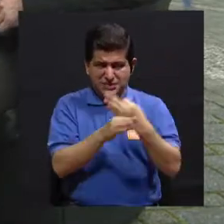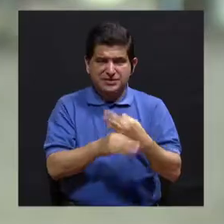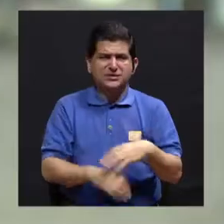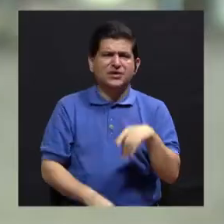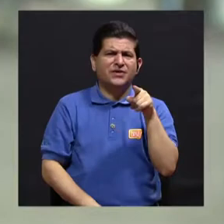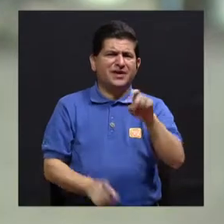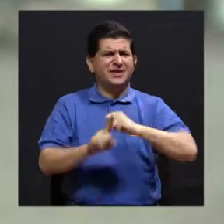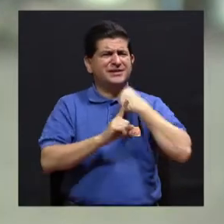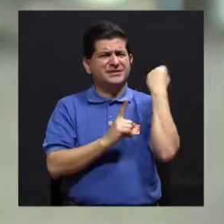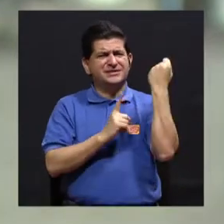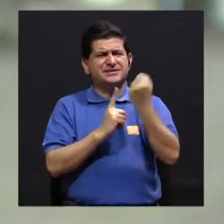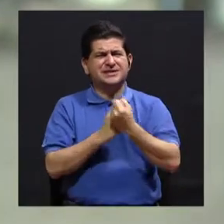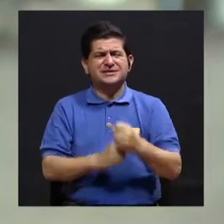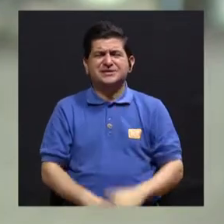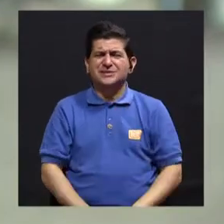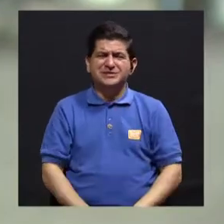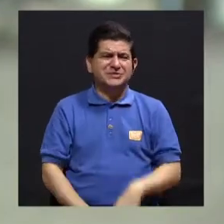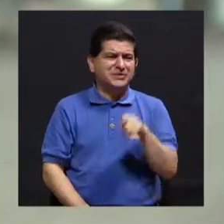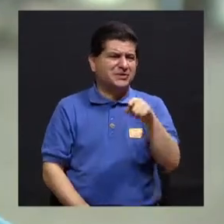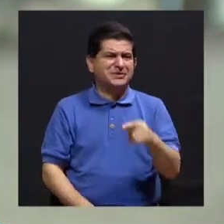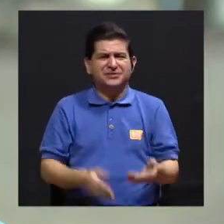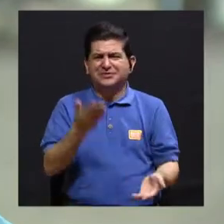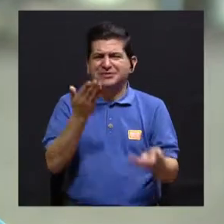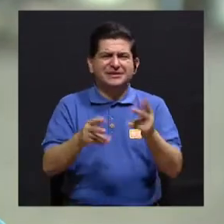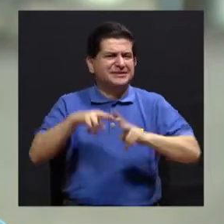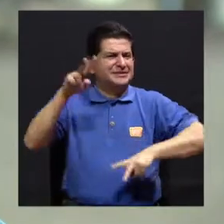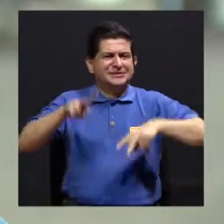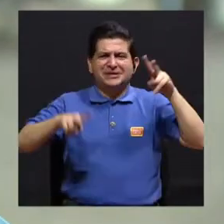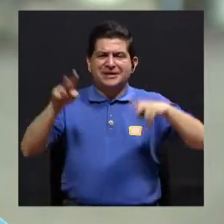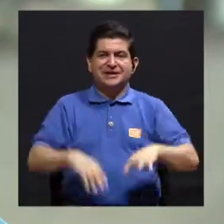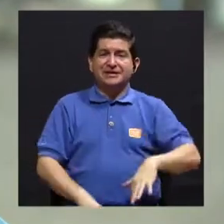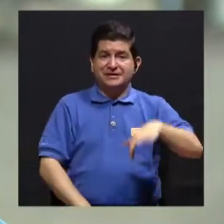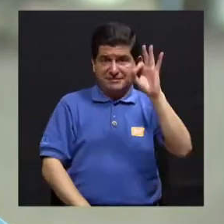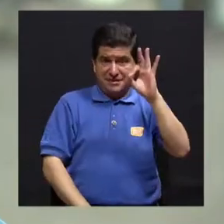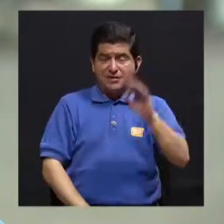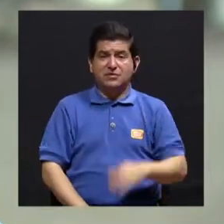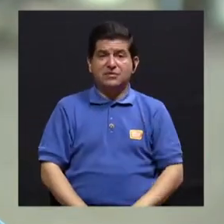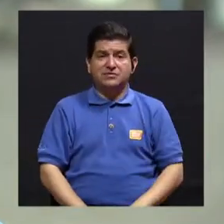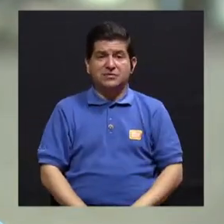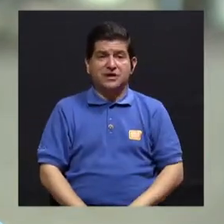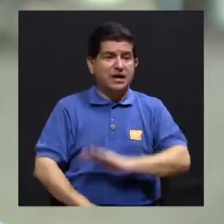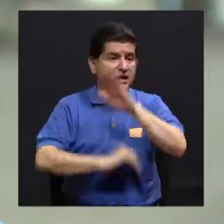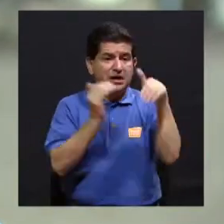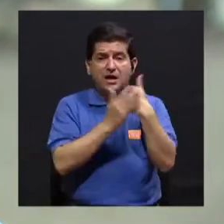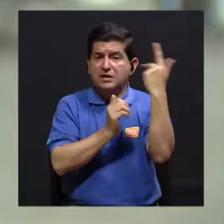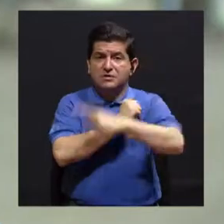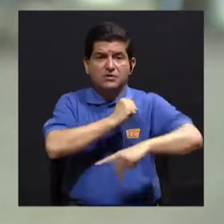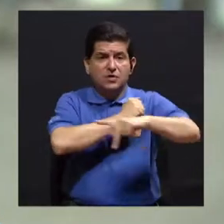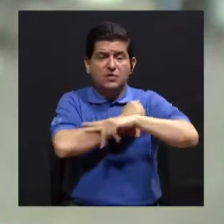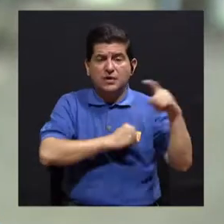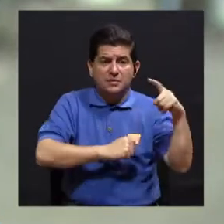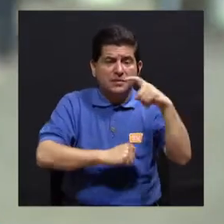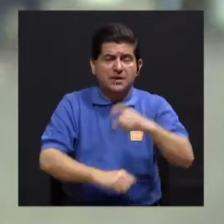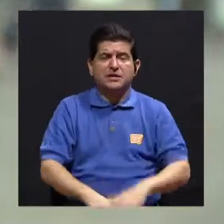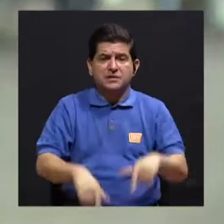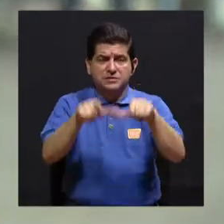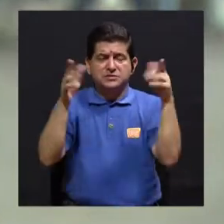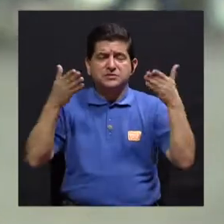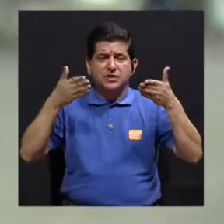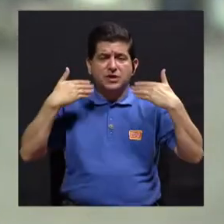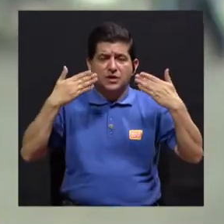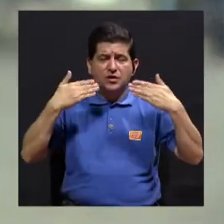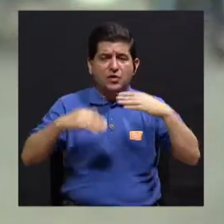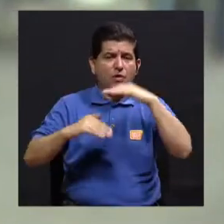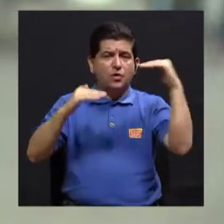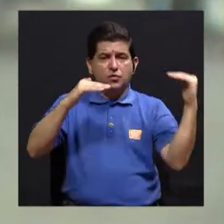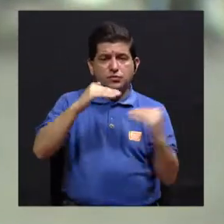tipo. Eso es bastante arbitrario, digámoslo así. Podemos encontrar parásitos en todo el país, de hecho en las zonas